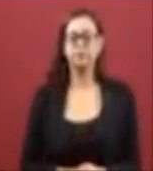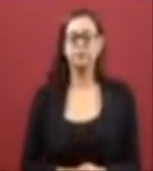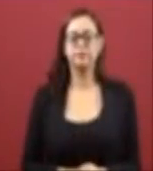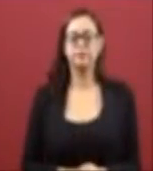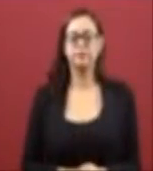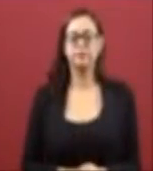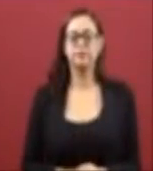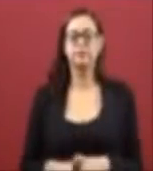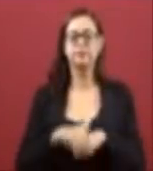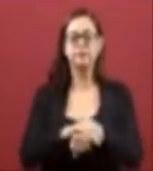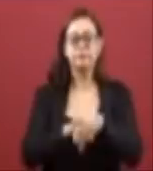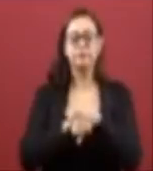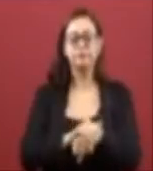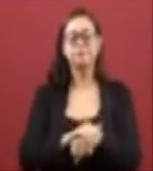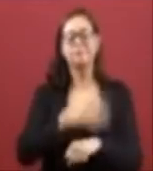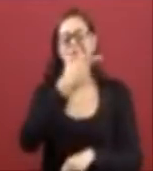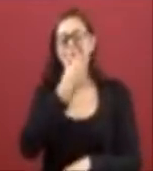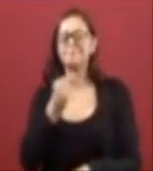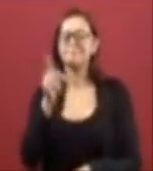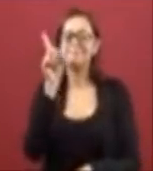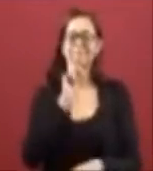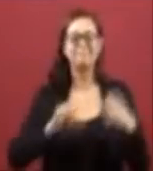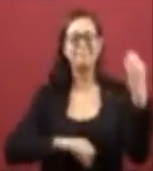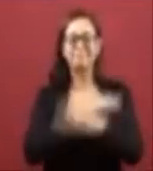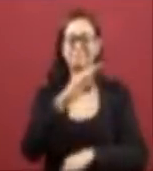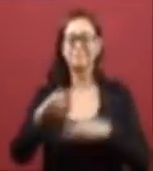Amigas, amigos todos,